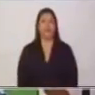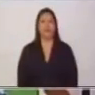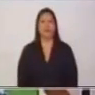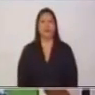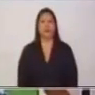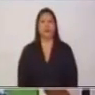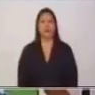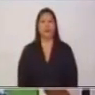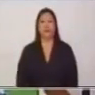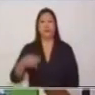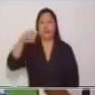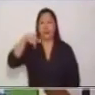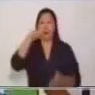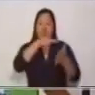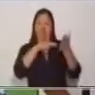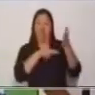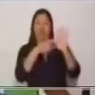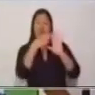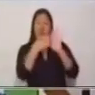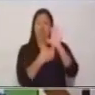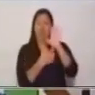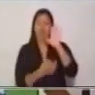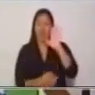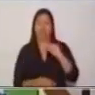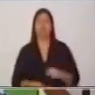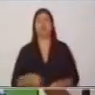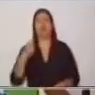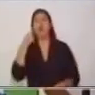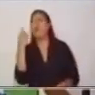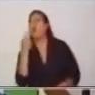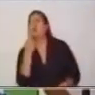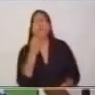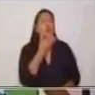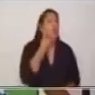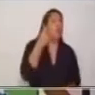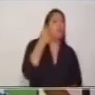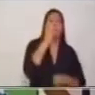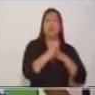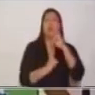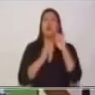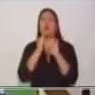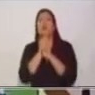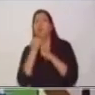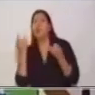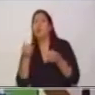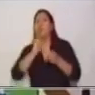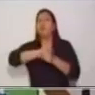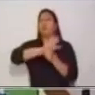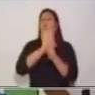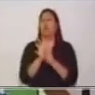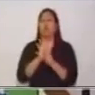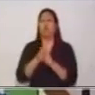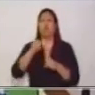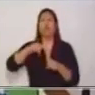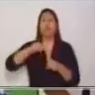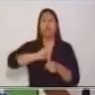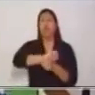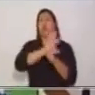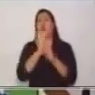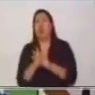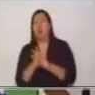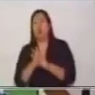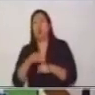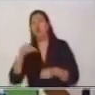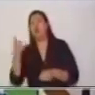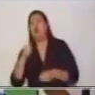Te leeré este párrafo. En busca de la mejor información sobre el coronavirus y fake news. Fake